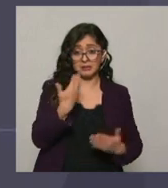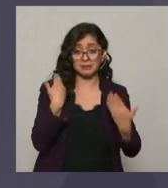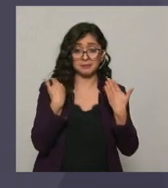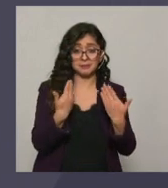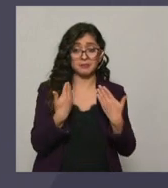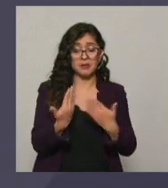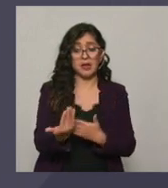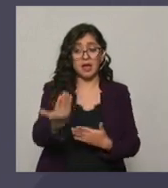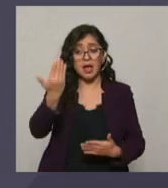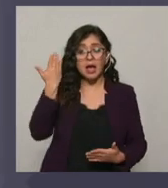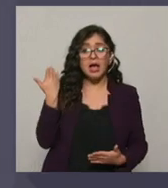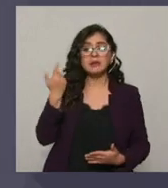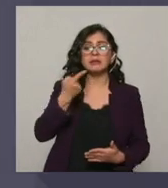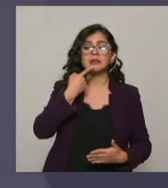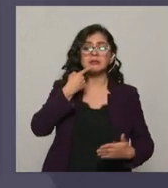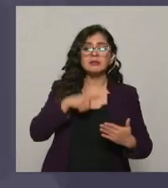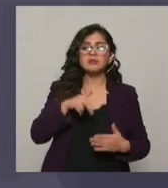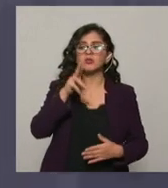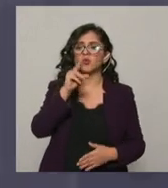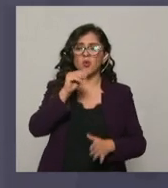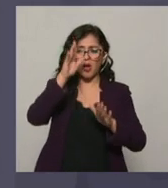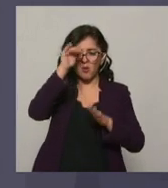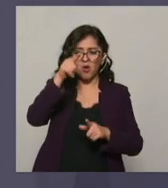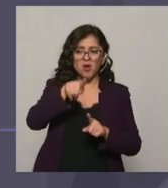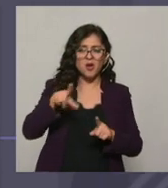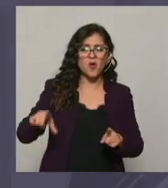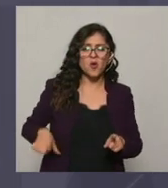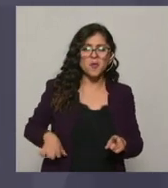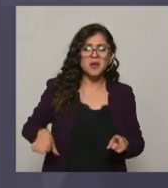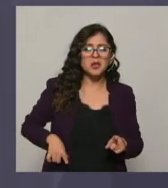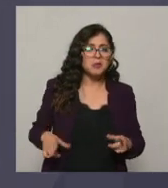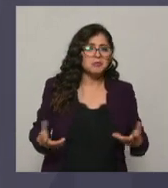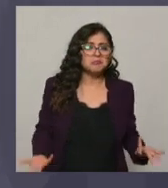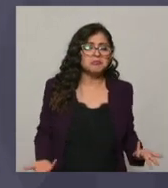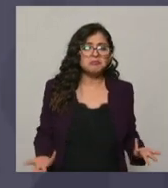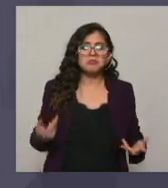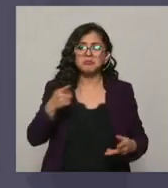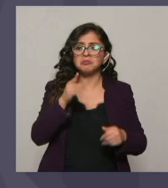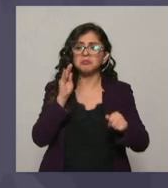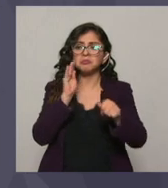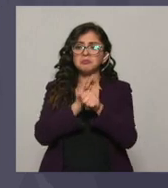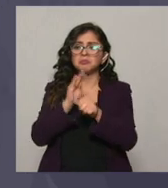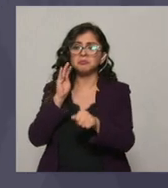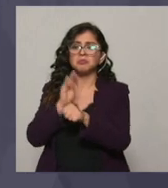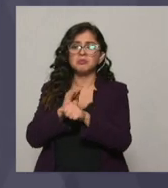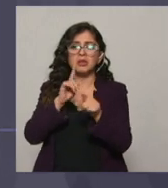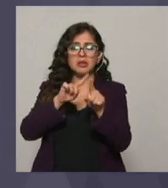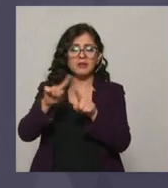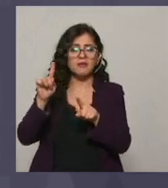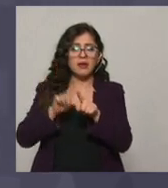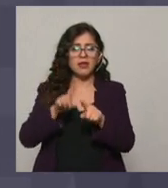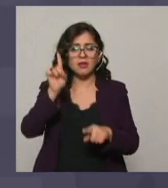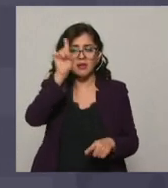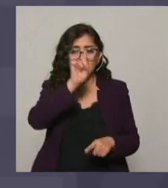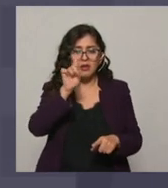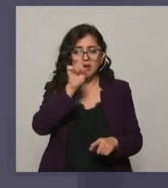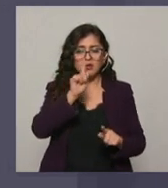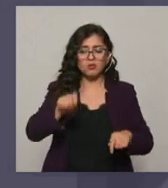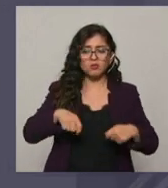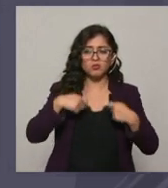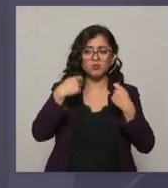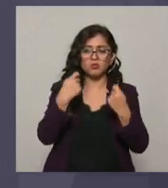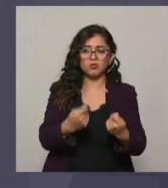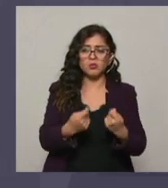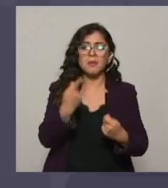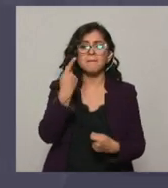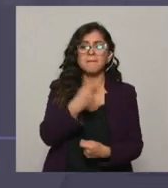de este gobierno, era justamente que no hacían caso a las recomendaciones que se dan, ¿no? Y la CEDAW, en una de